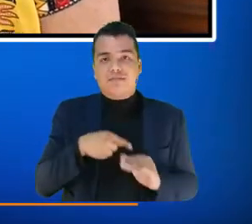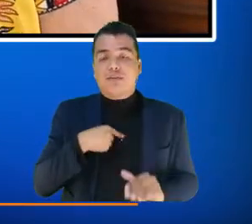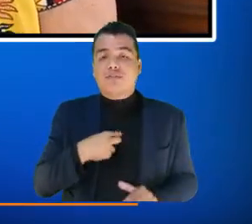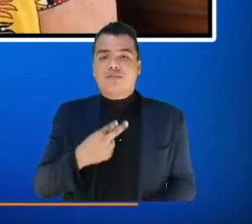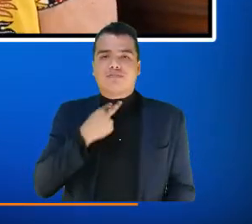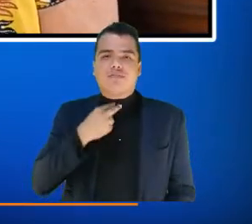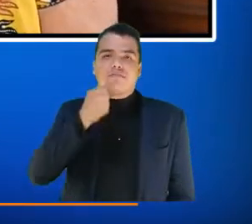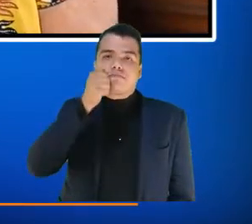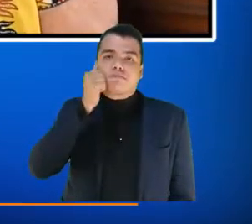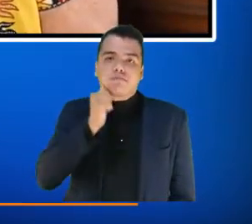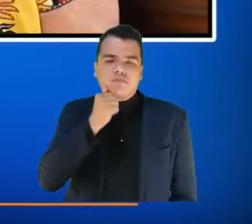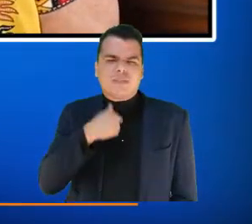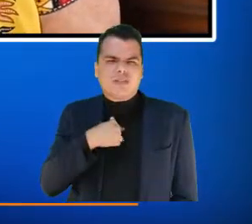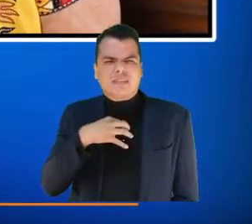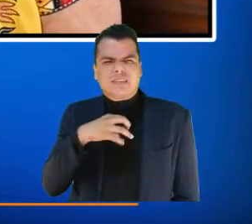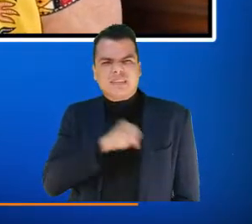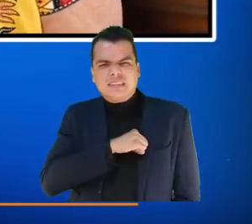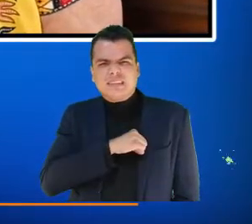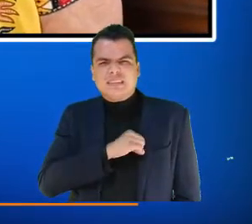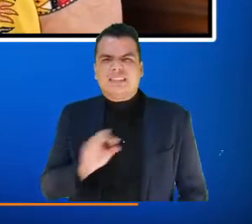ese momento. Para mí eso fue